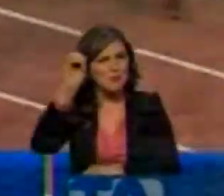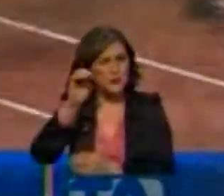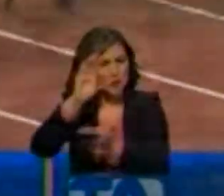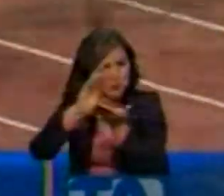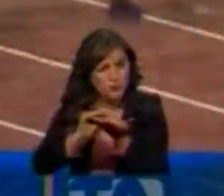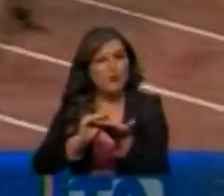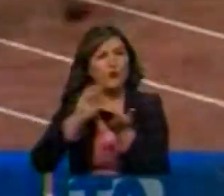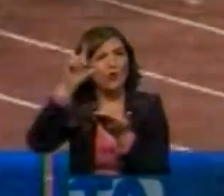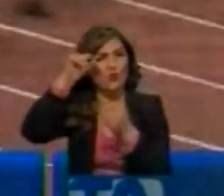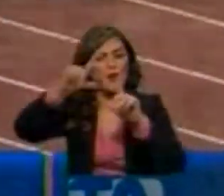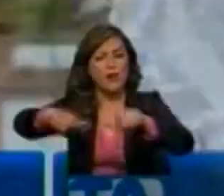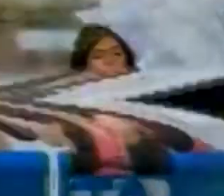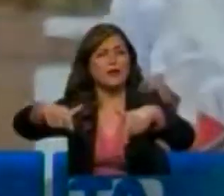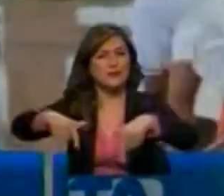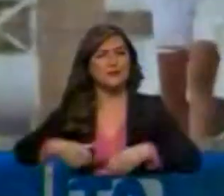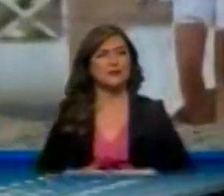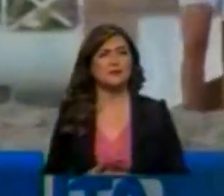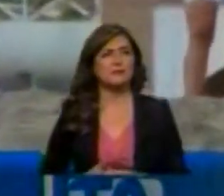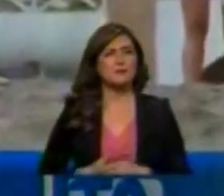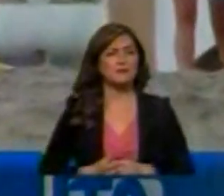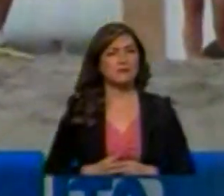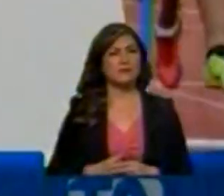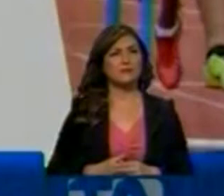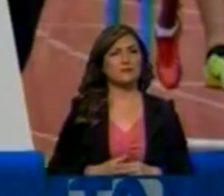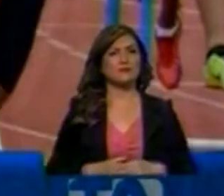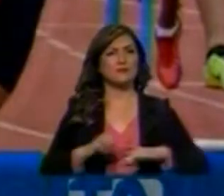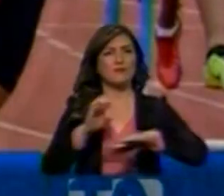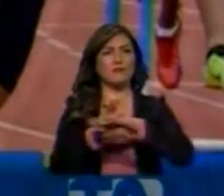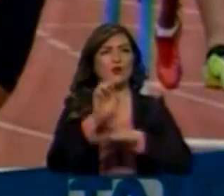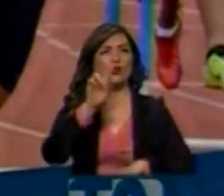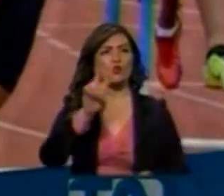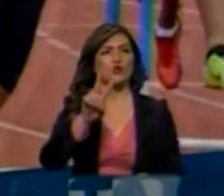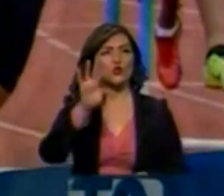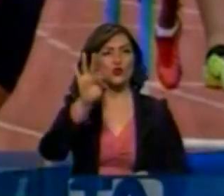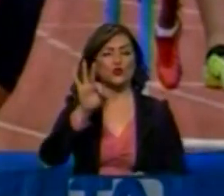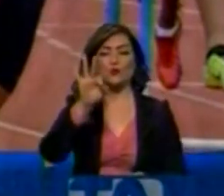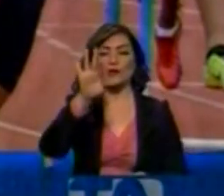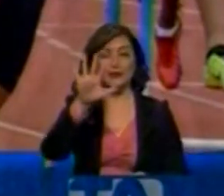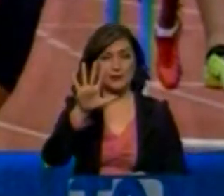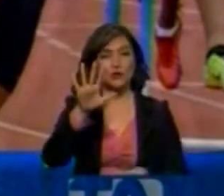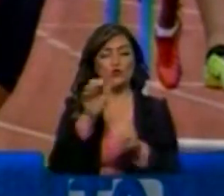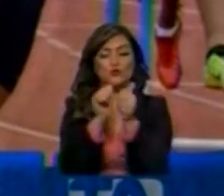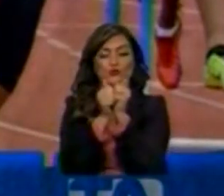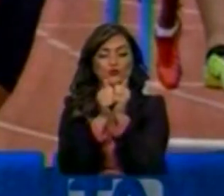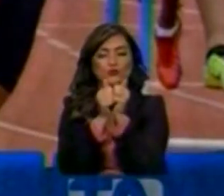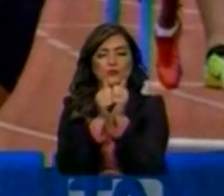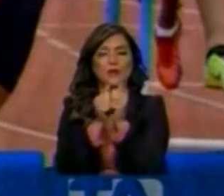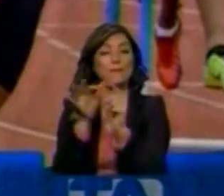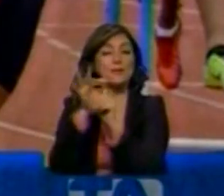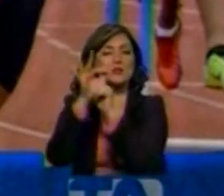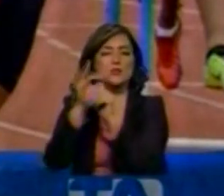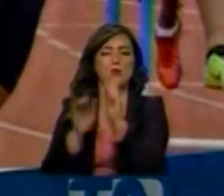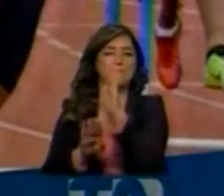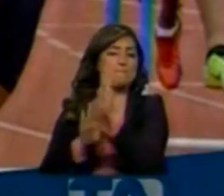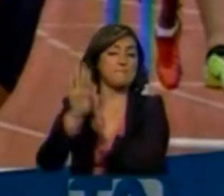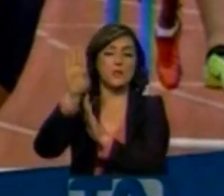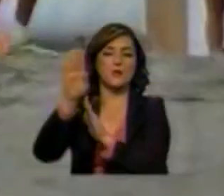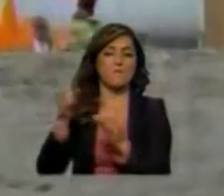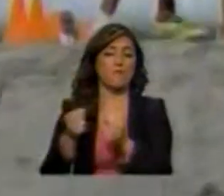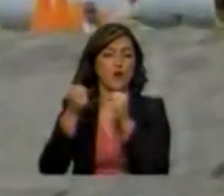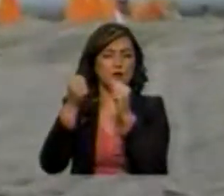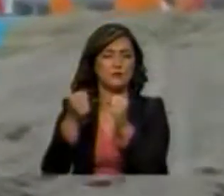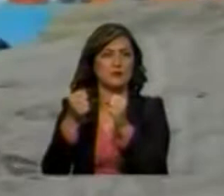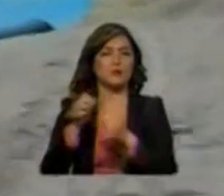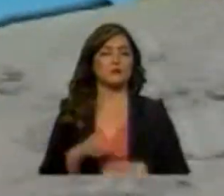por parte del gobierno de Lenín Moreno. En Ecuador hay 295 deportistas de alto rendimiento, quienes ganan no por